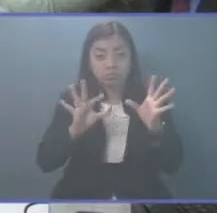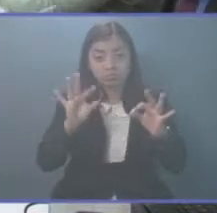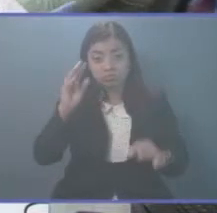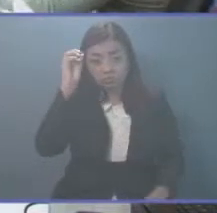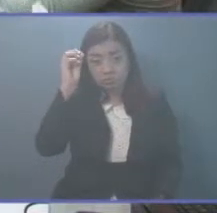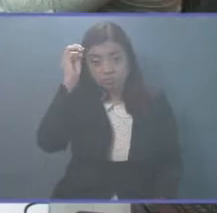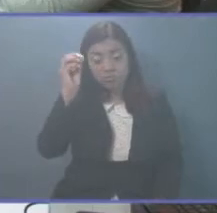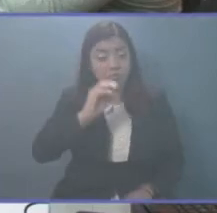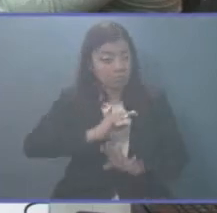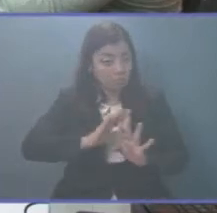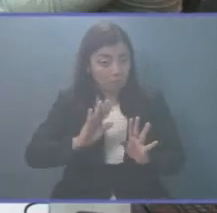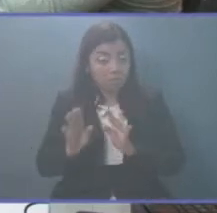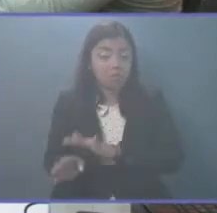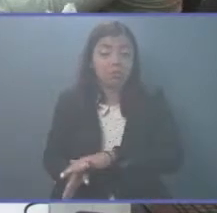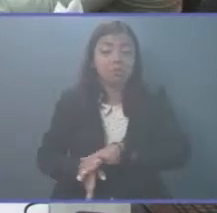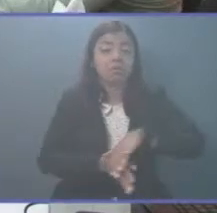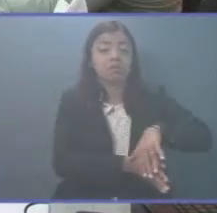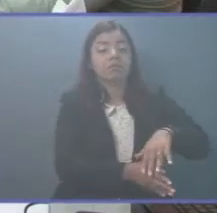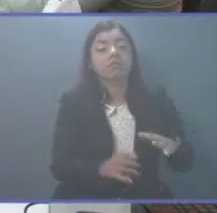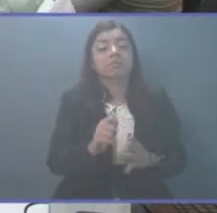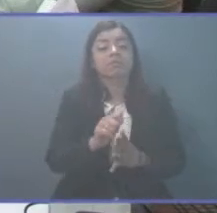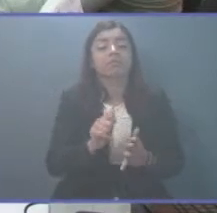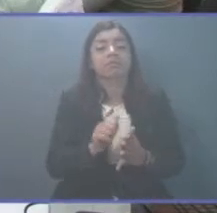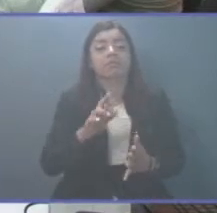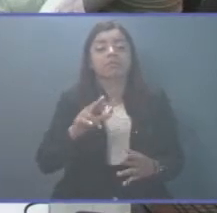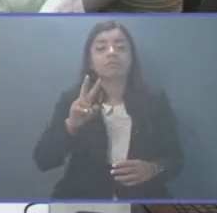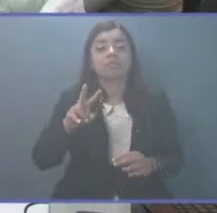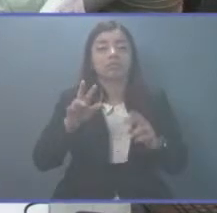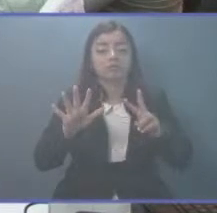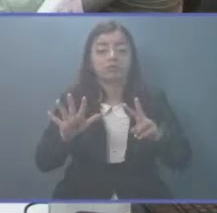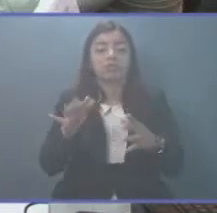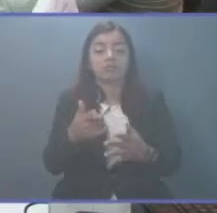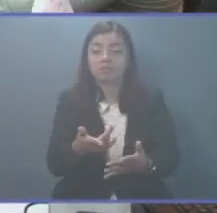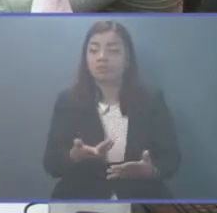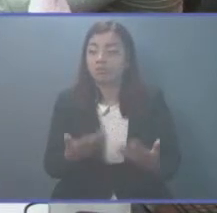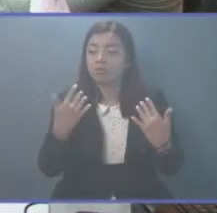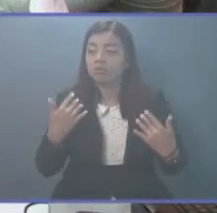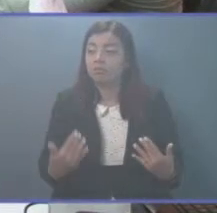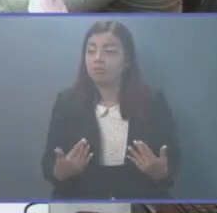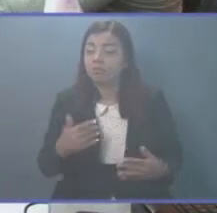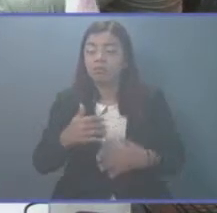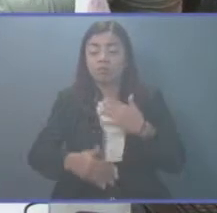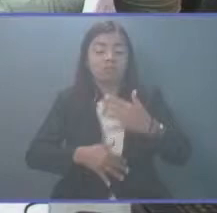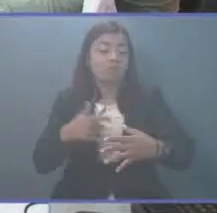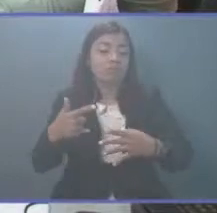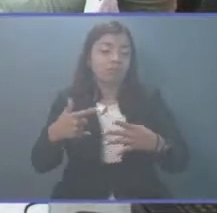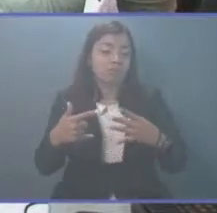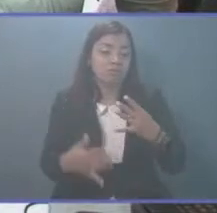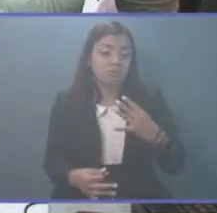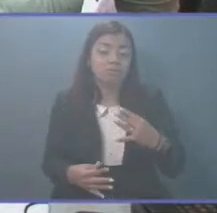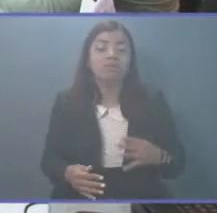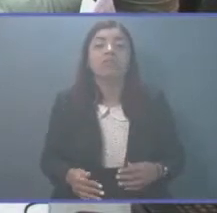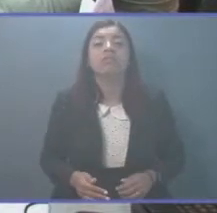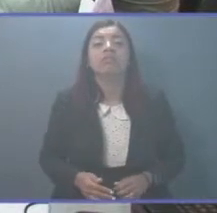Observaciones, no la hay. Pasaríamos artículo 27, derecho de la persona objeto del tráfico ilegal de personas.